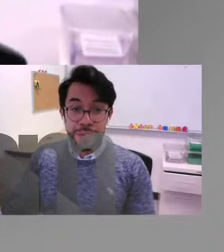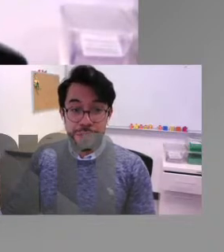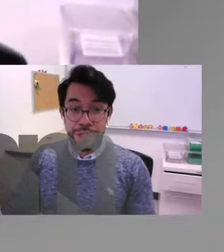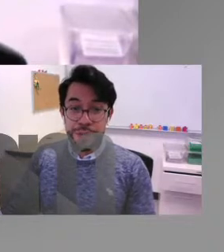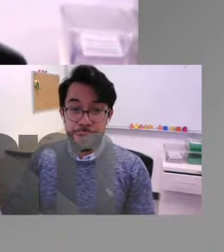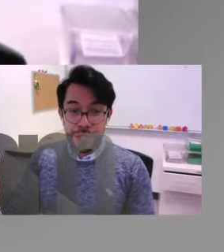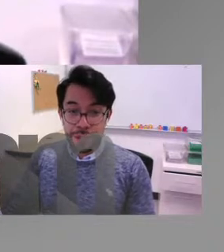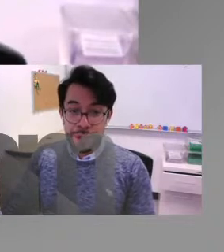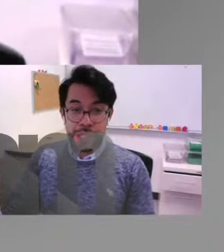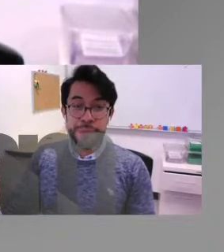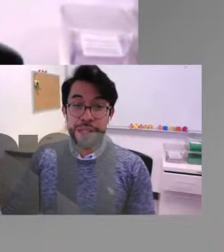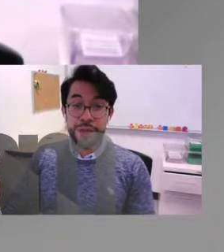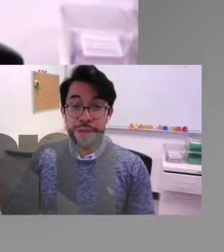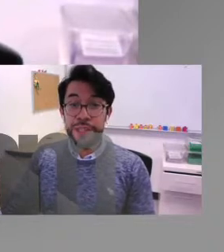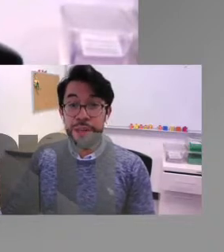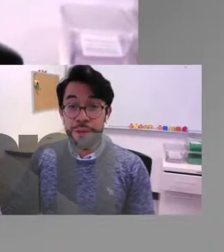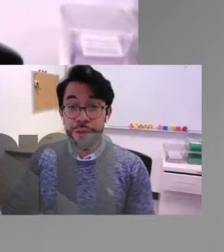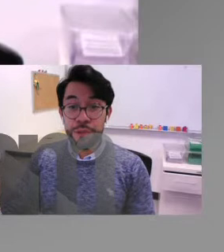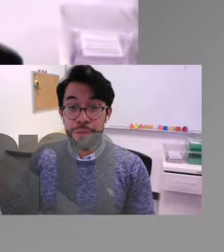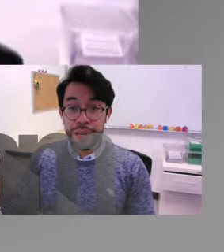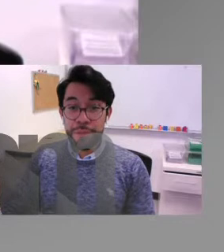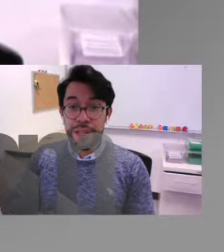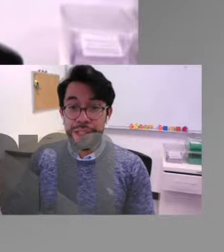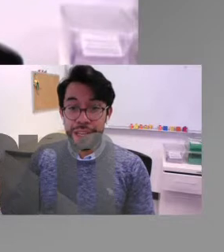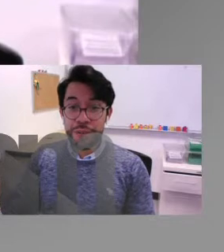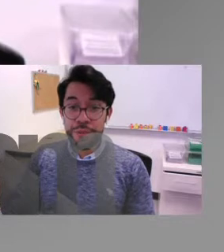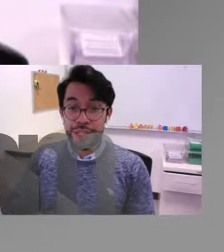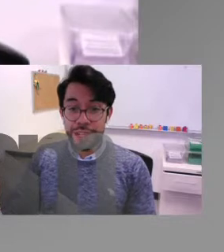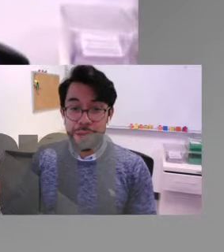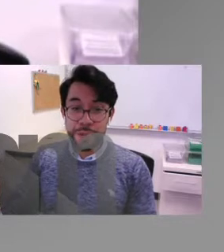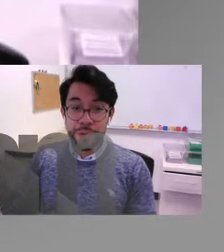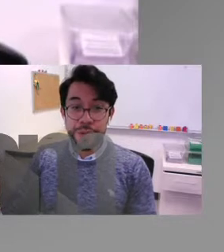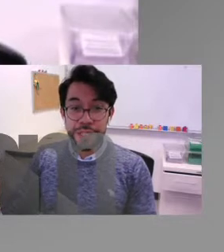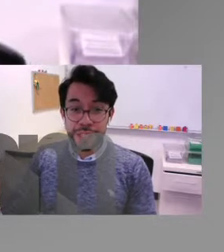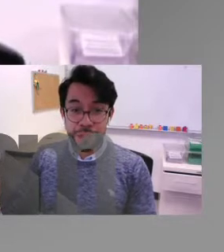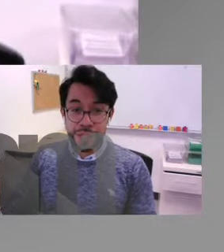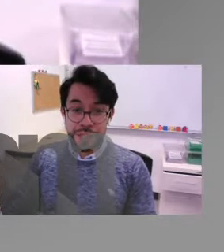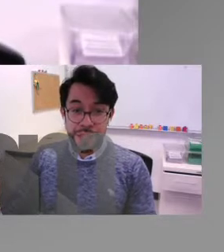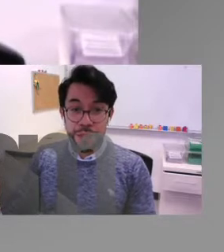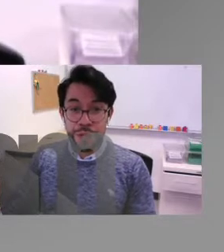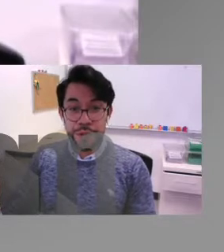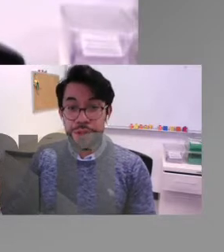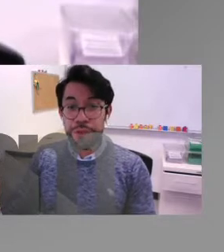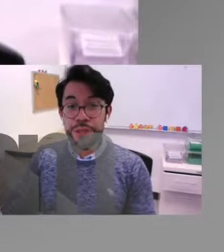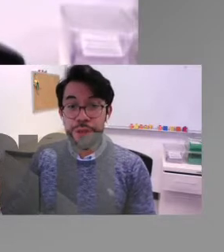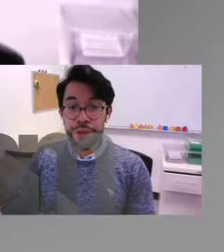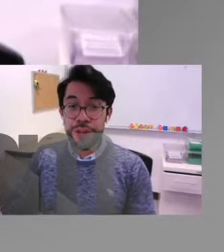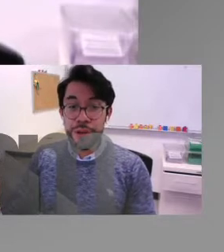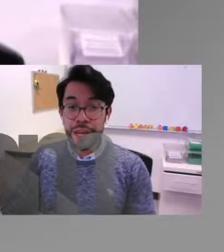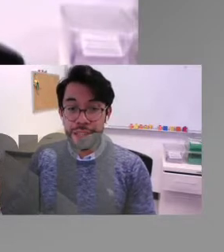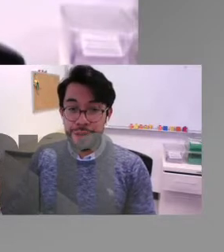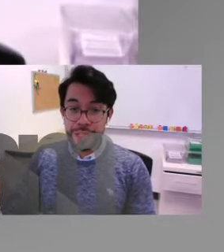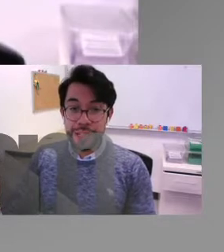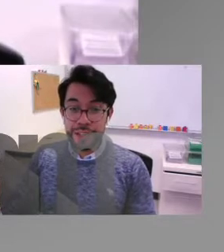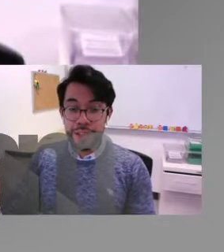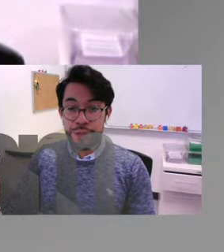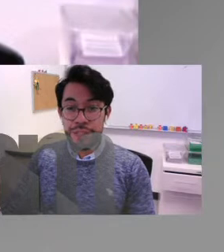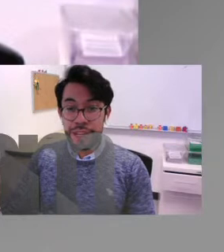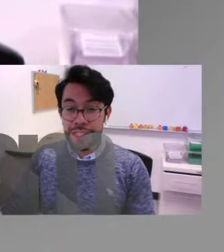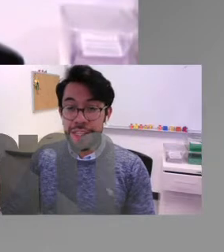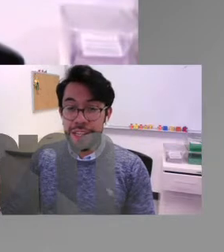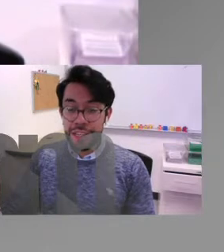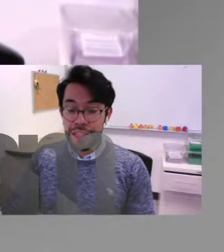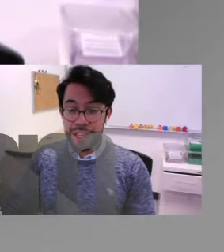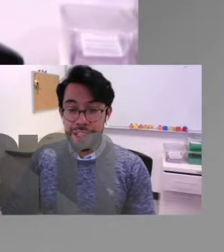de las intervenciones, vamos a abrir un espacio de 20 minutos para plantear una serie de preguntas que nos hayan llegado de nuestro auditorio a través de las